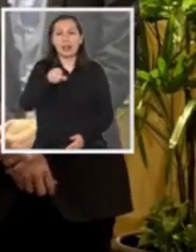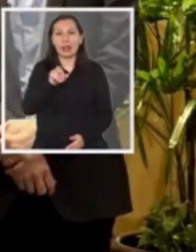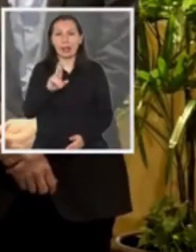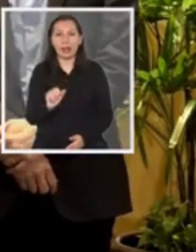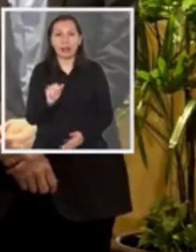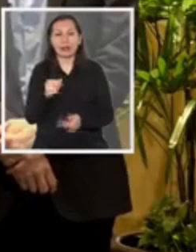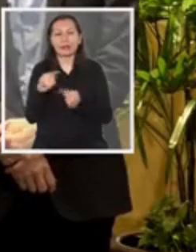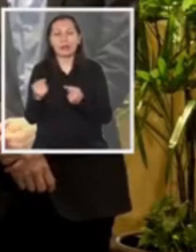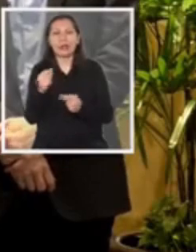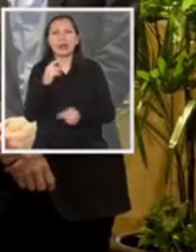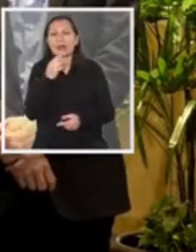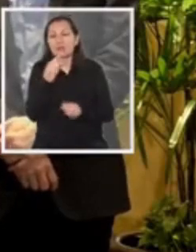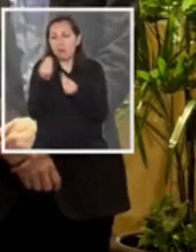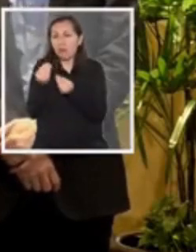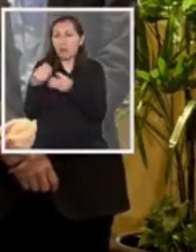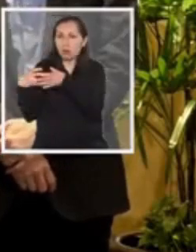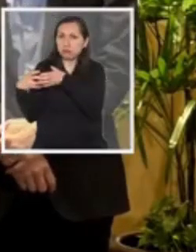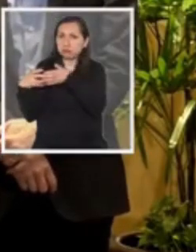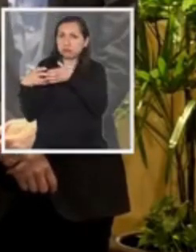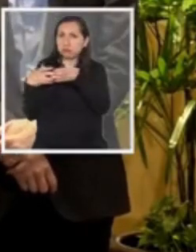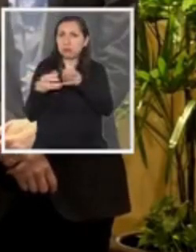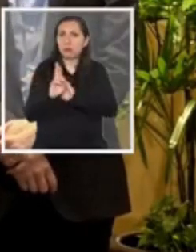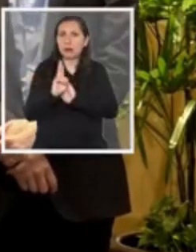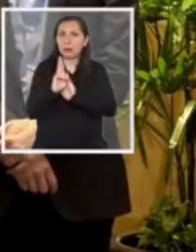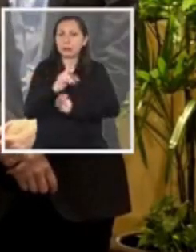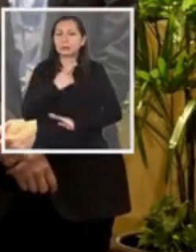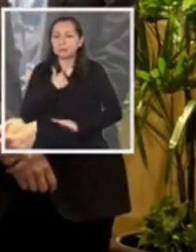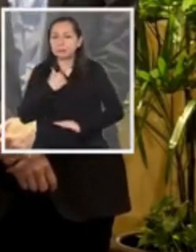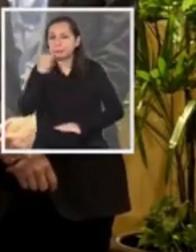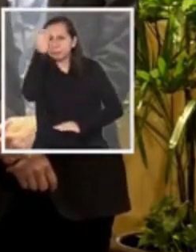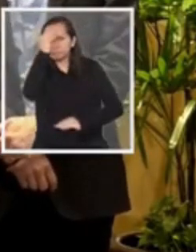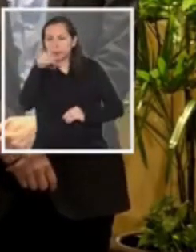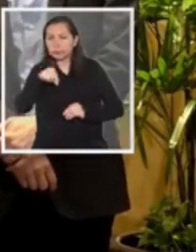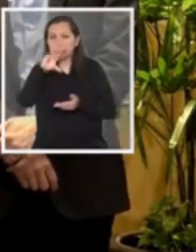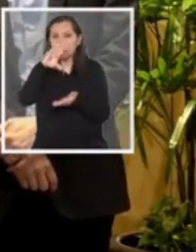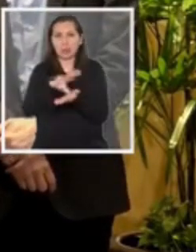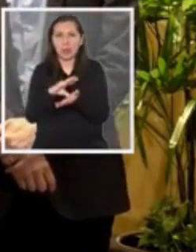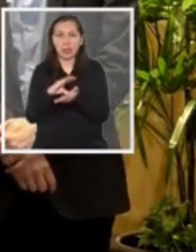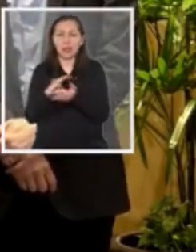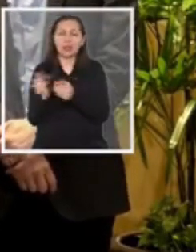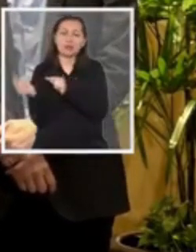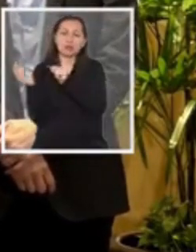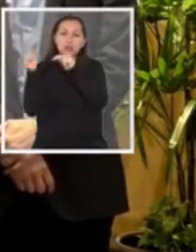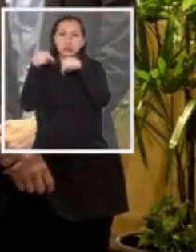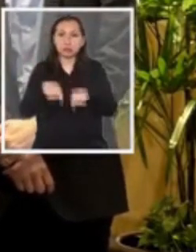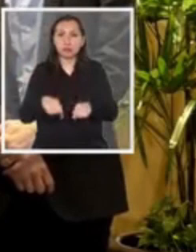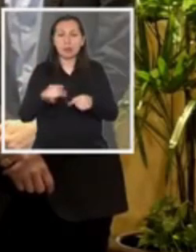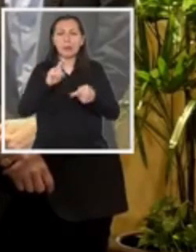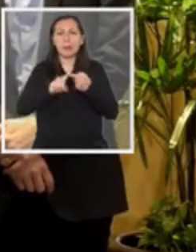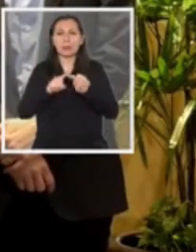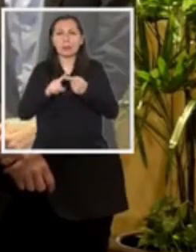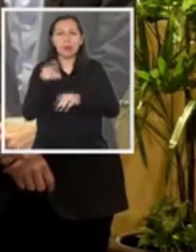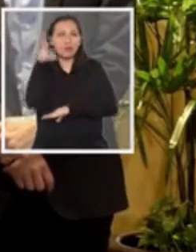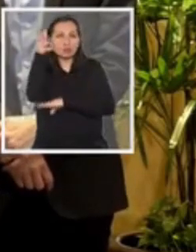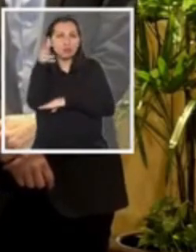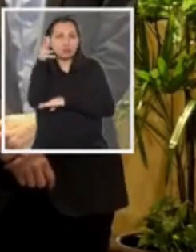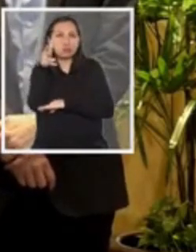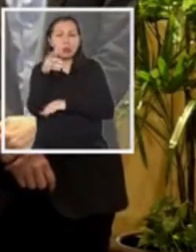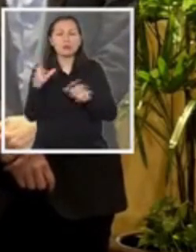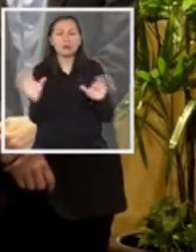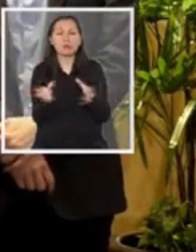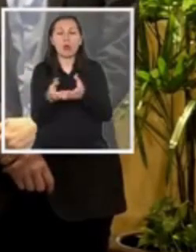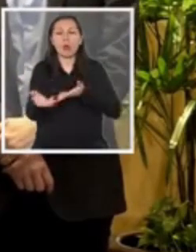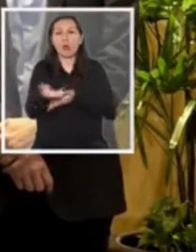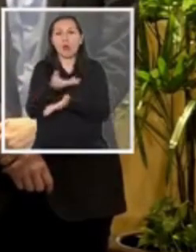tanto, tenemos una muy buena delegación representando los intereses de nuestro país. Hemos llegado hasta aquí para participar en el Foro de Cooperación